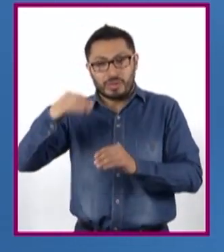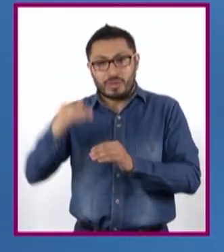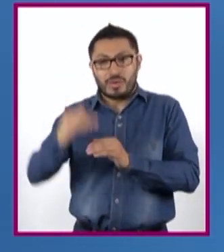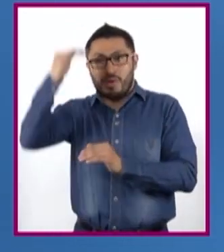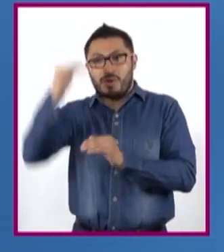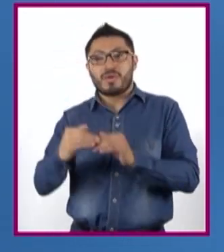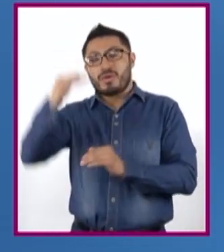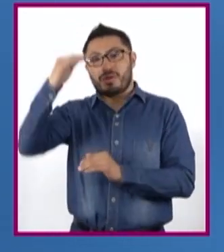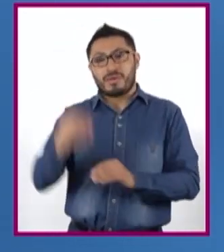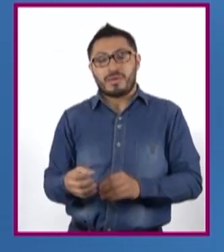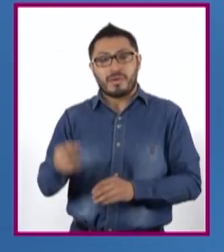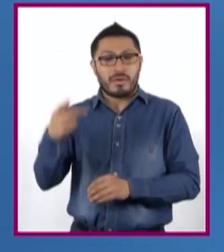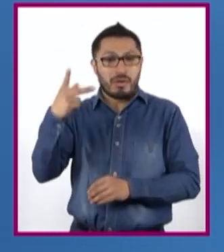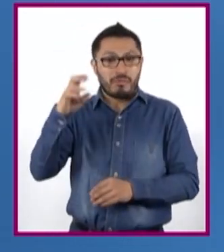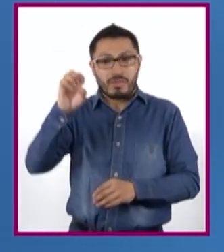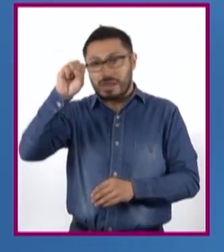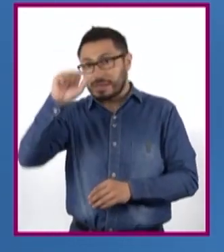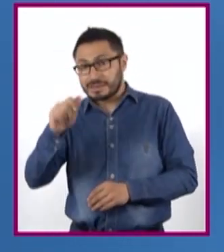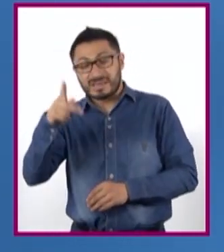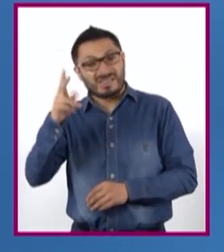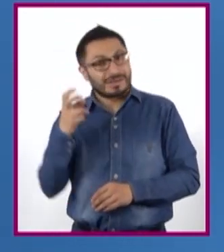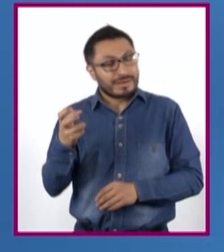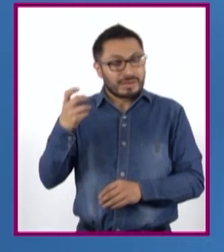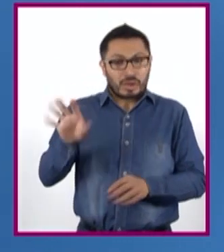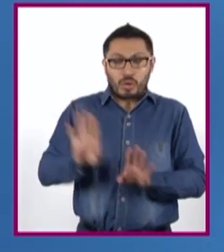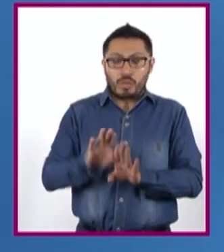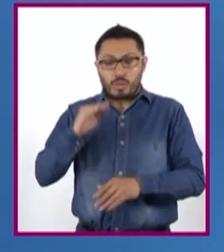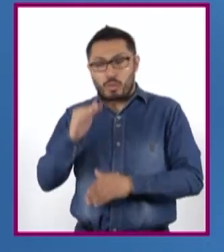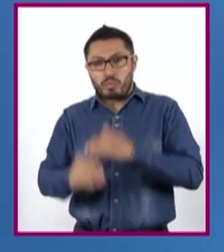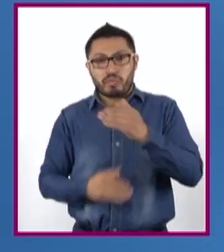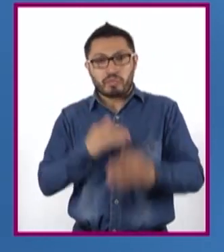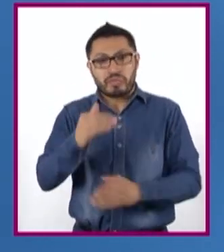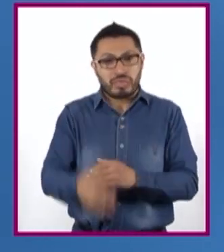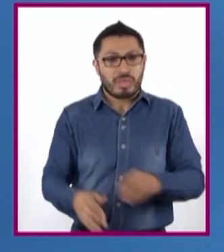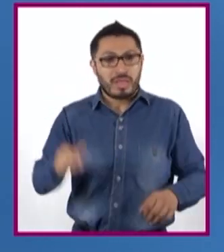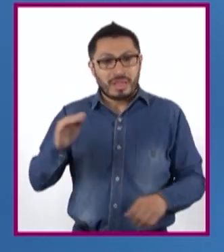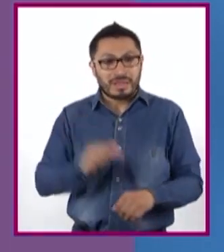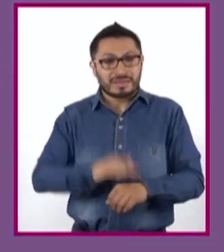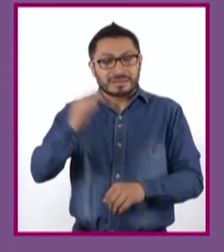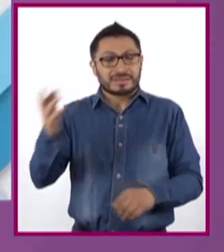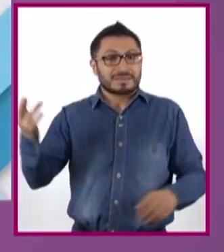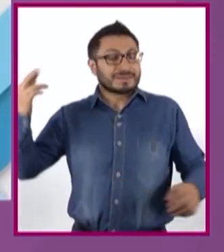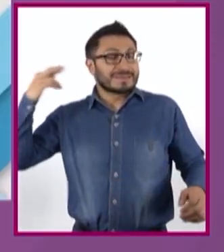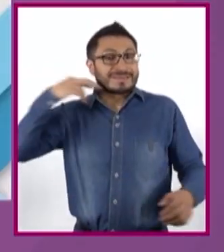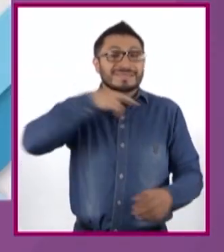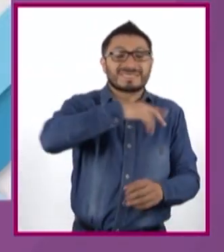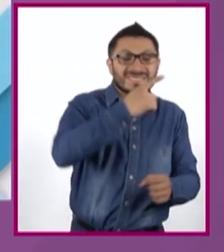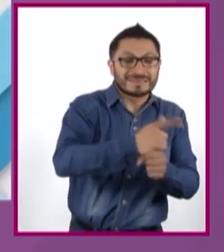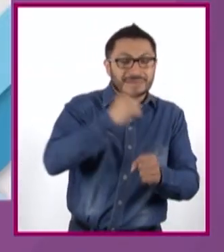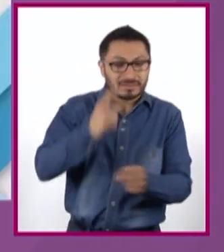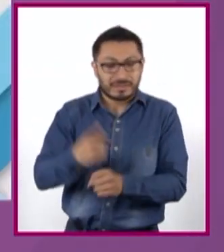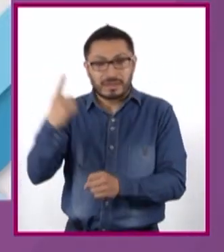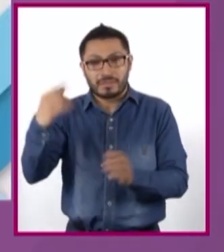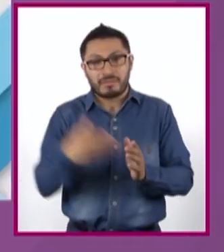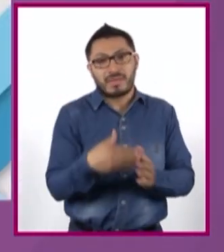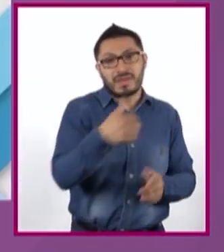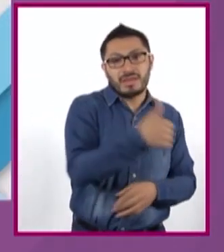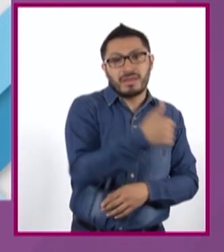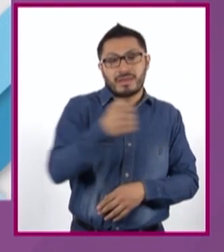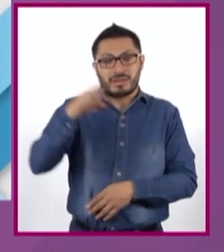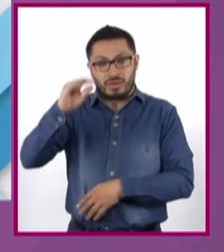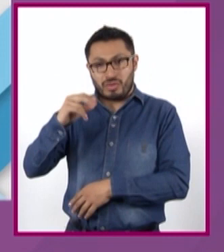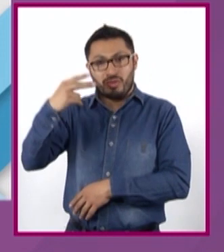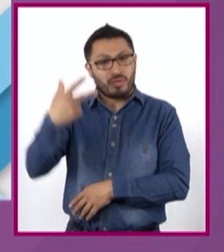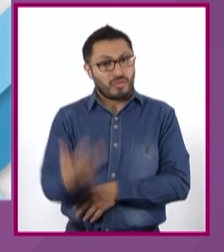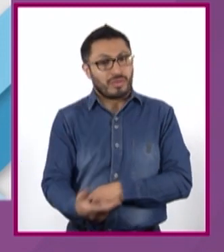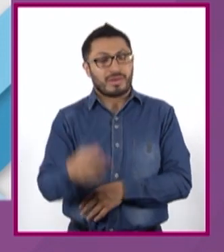pesa. A partir de aquí, los avances se dieron cada vez en menor tiempo. En